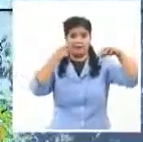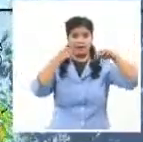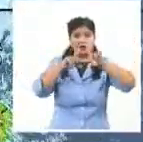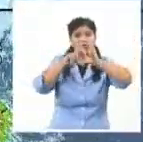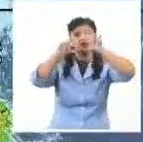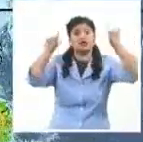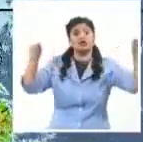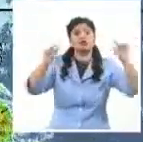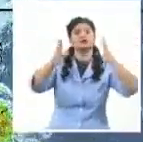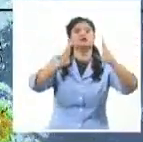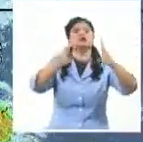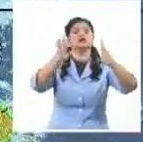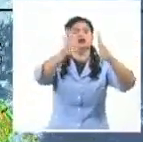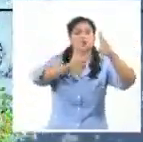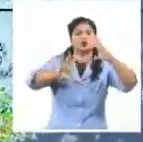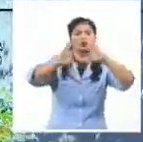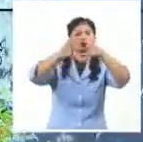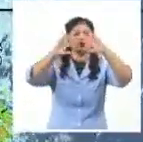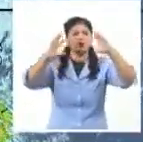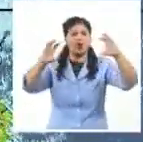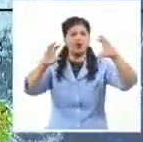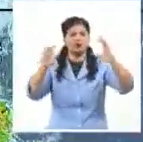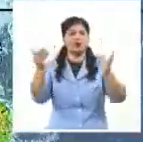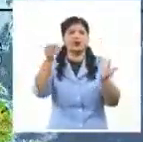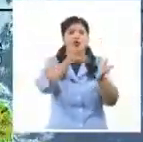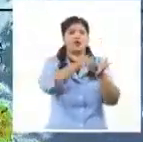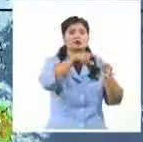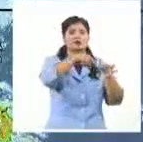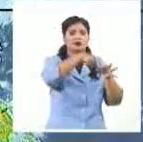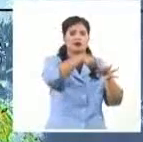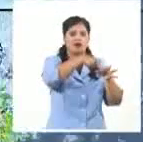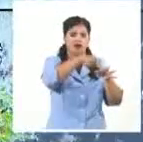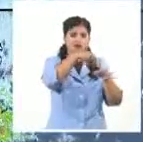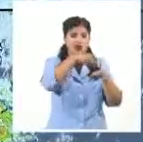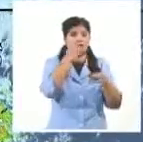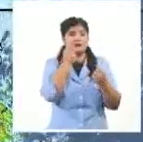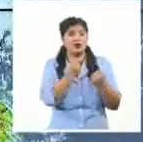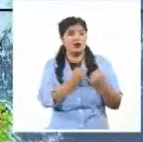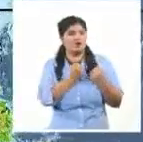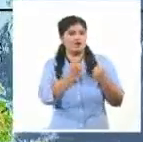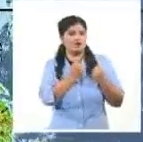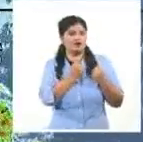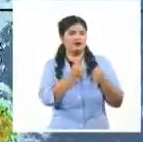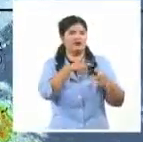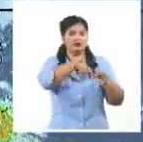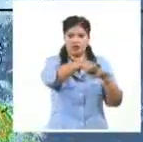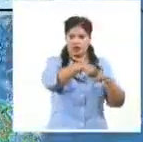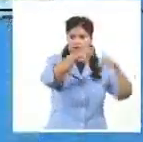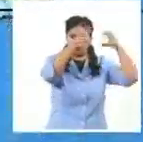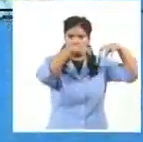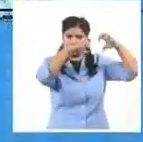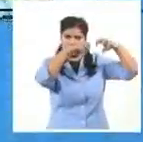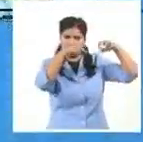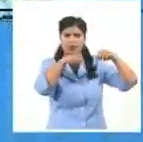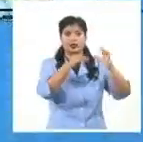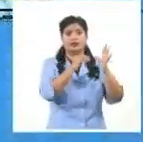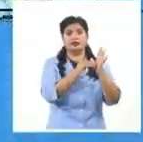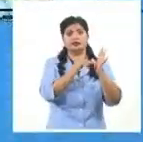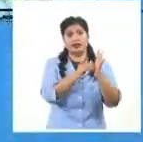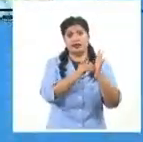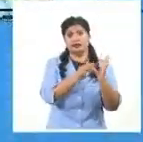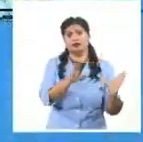del país y llega hasta la Isla de la Juventud, que estará la mayor probabilidad de lluvia esta tarde y hasta el anochecer. Así que en